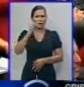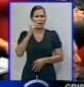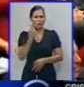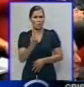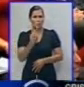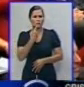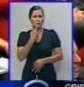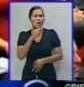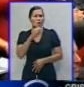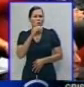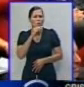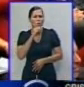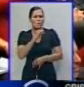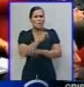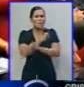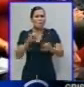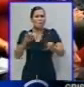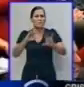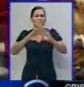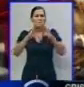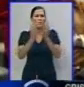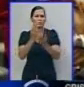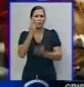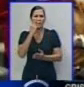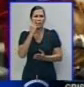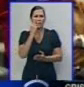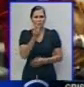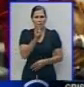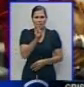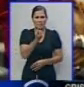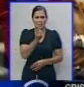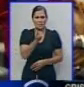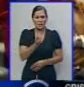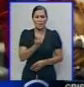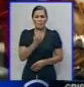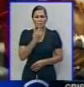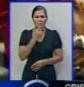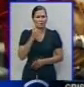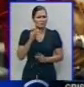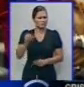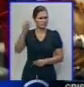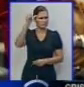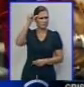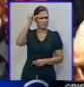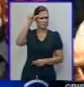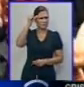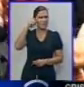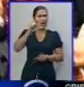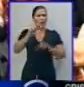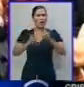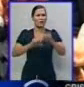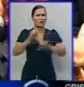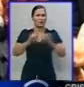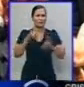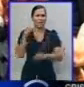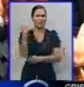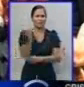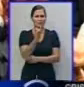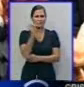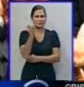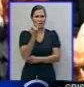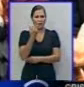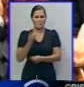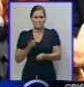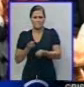el mundo logrará superar la crisis económica. Esta es sin embargo la misma interrogante que se plantean los organismos internacionales de